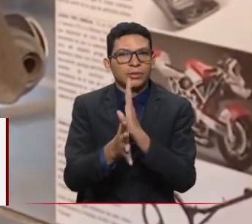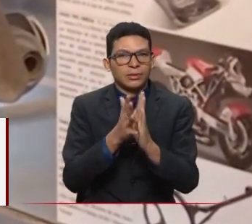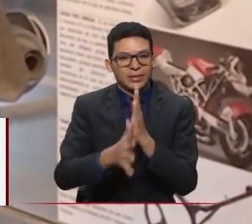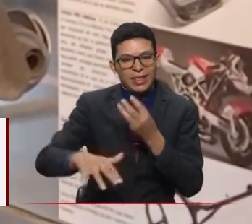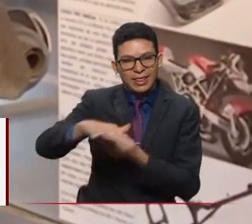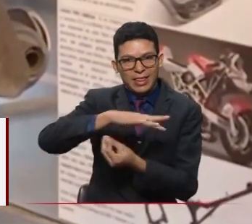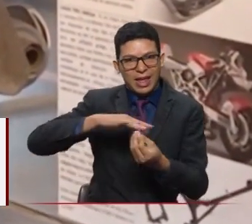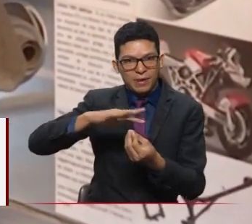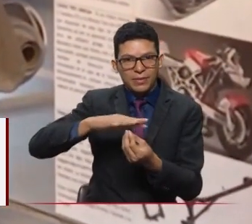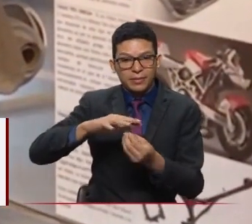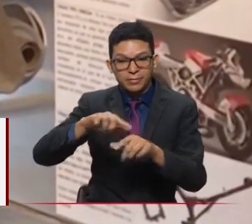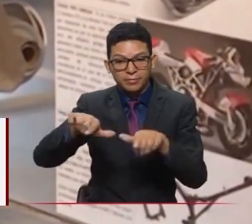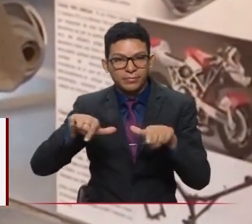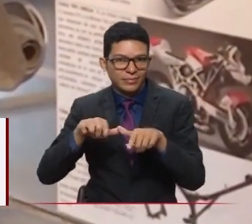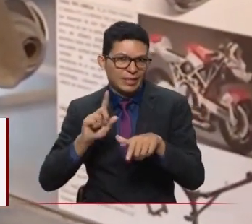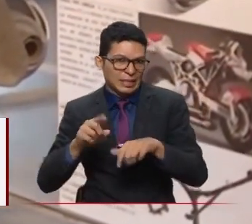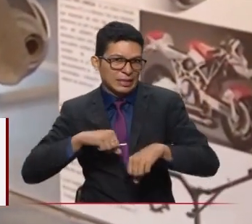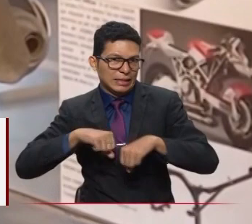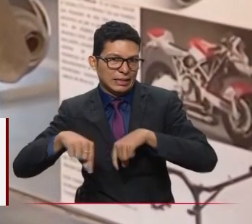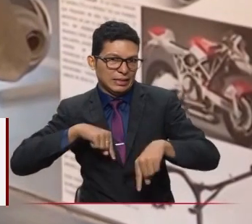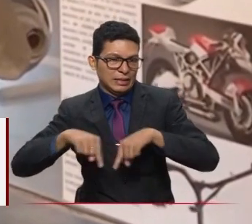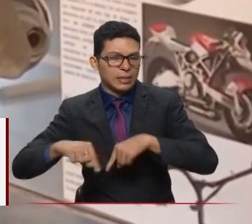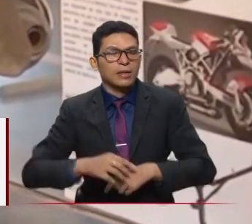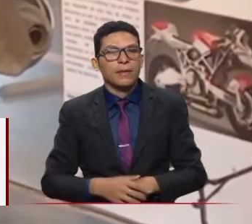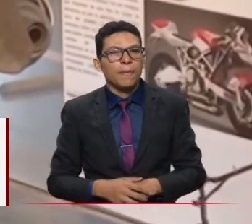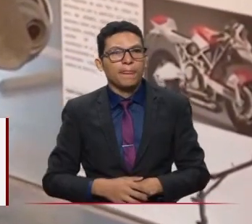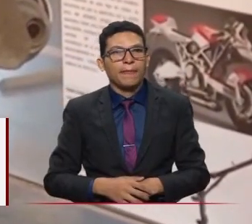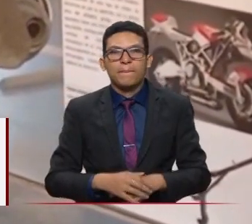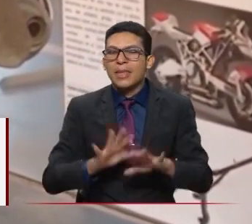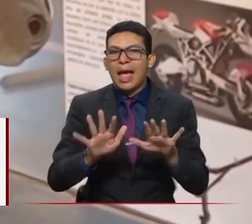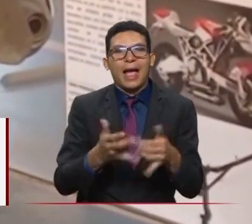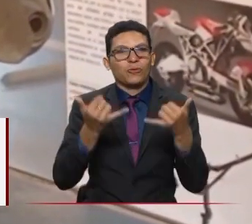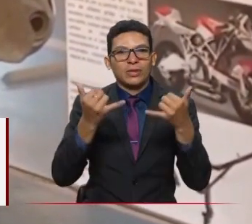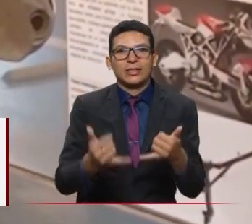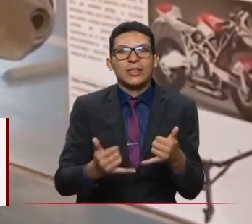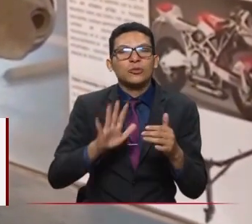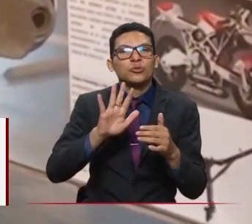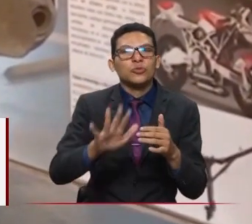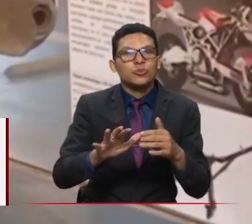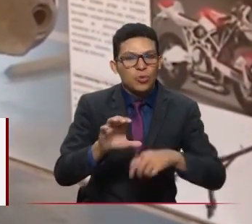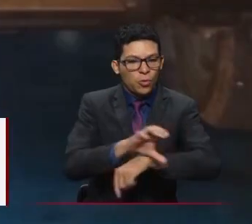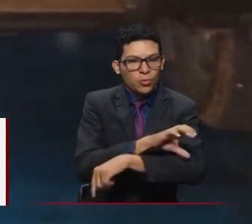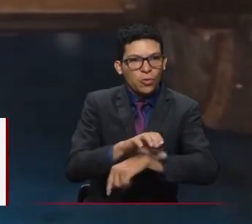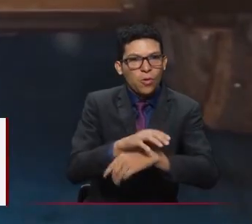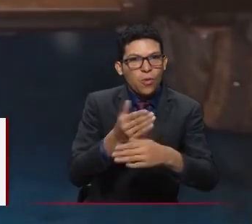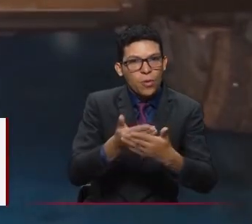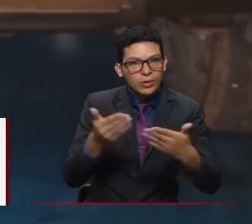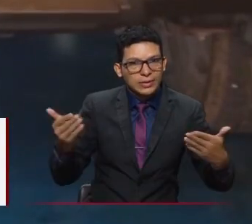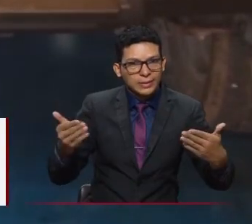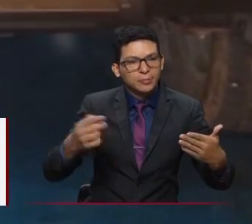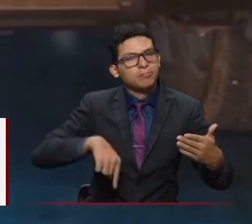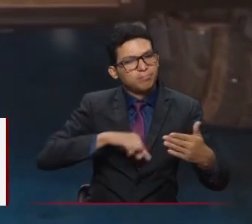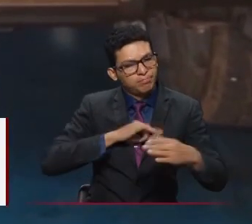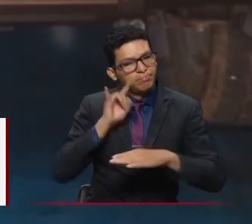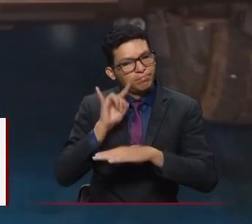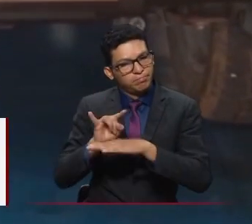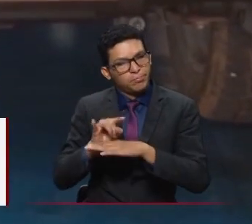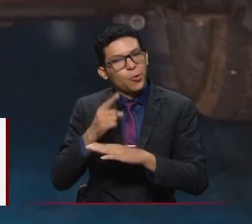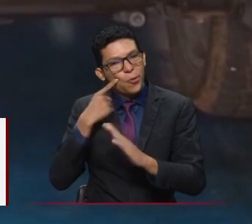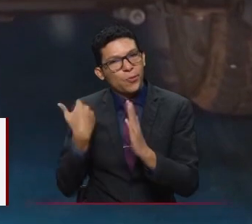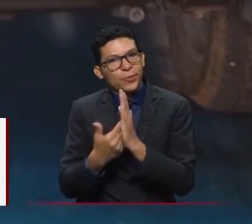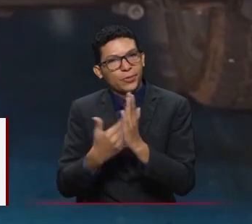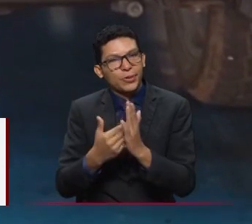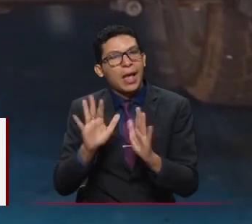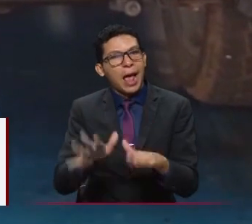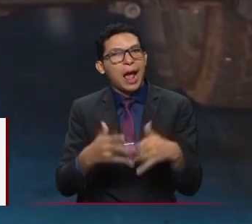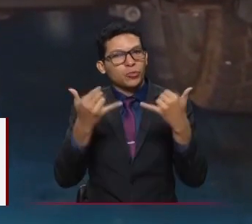DACMA, al Departamento Administrativo, y no han actualizado algunos software. Entonces, nosotros estamos revisando para que ellos hagan las actualizaciones